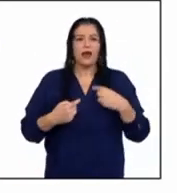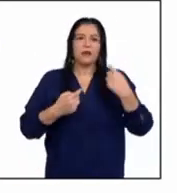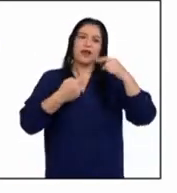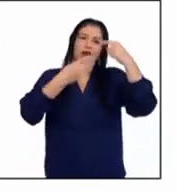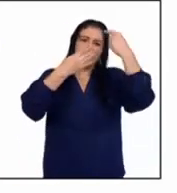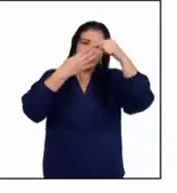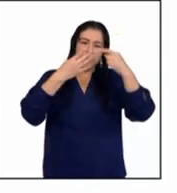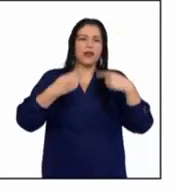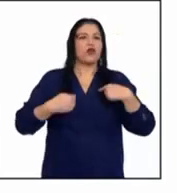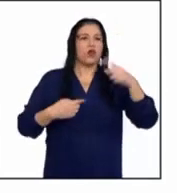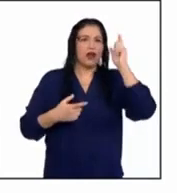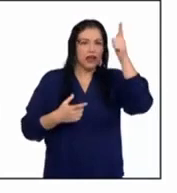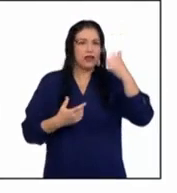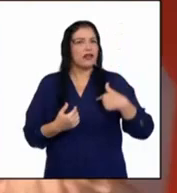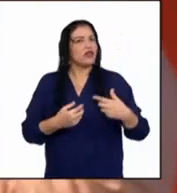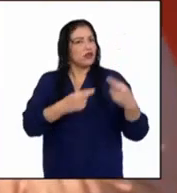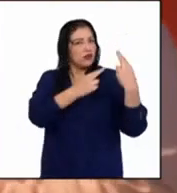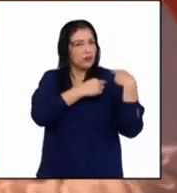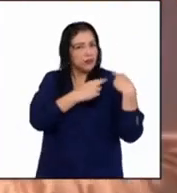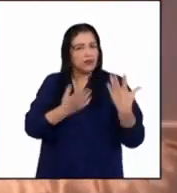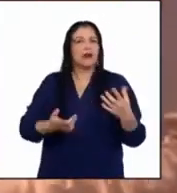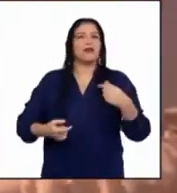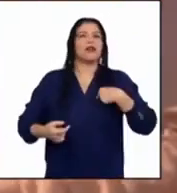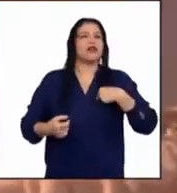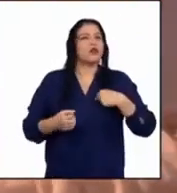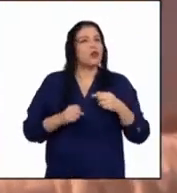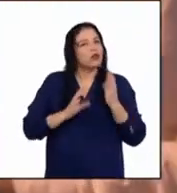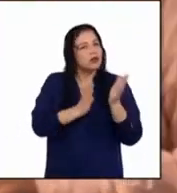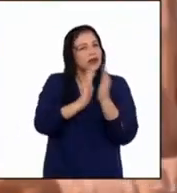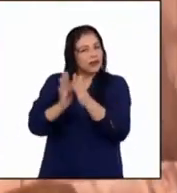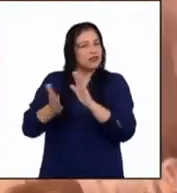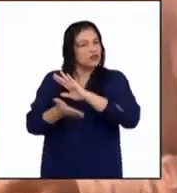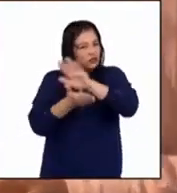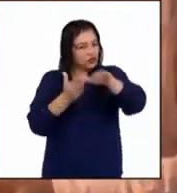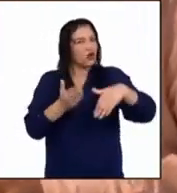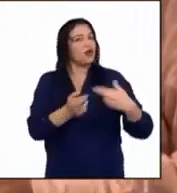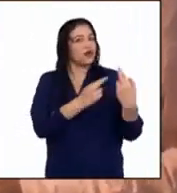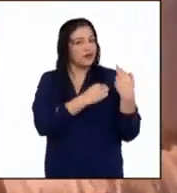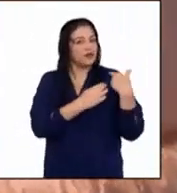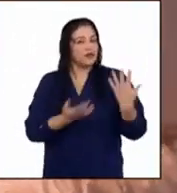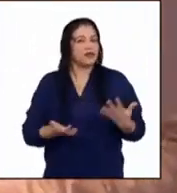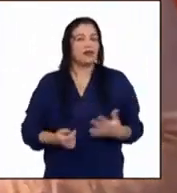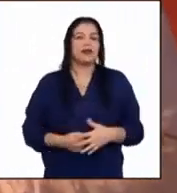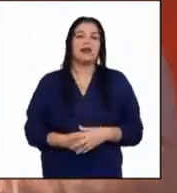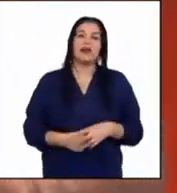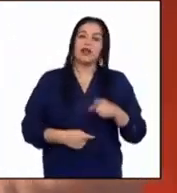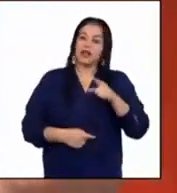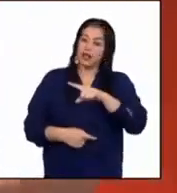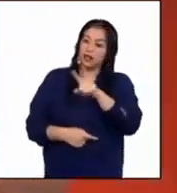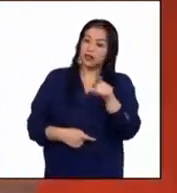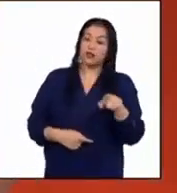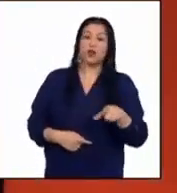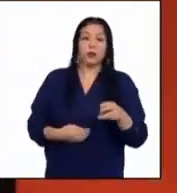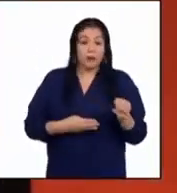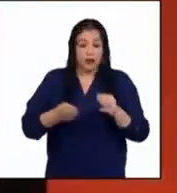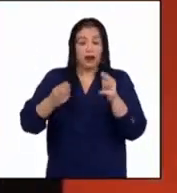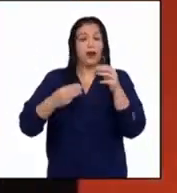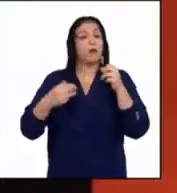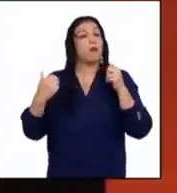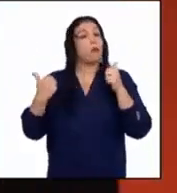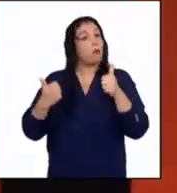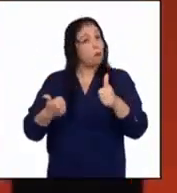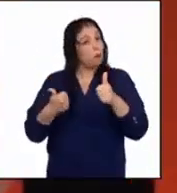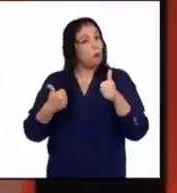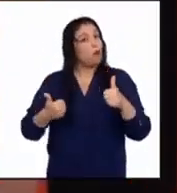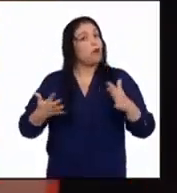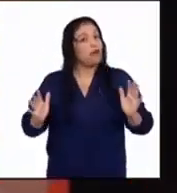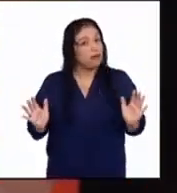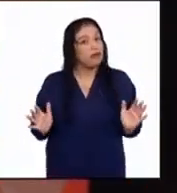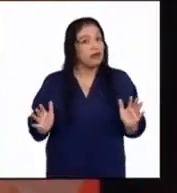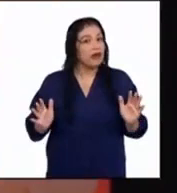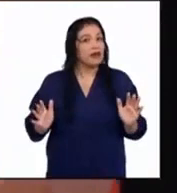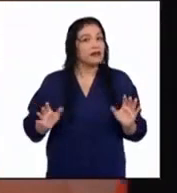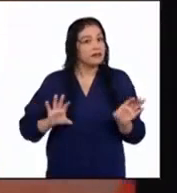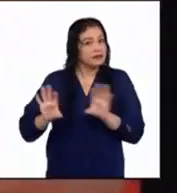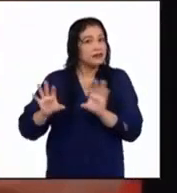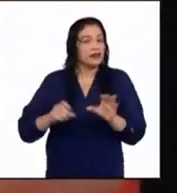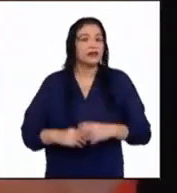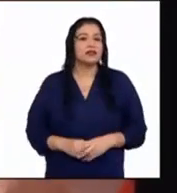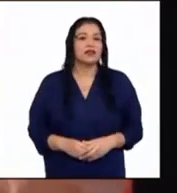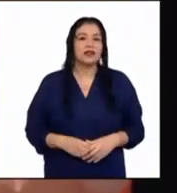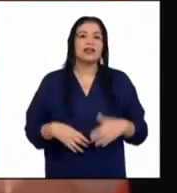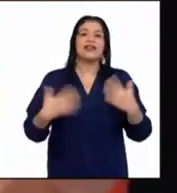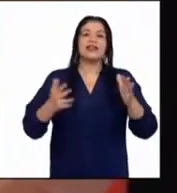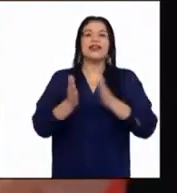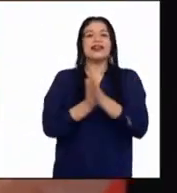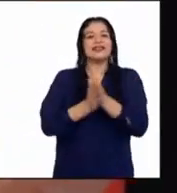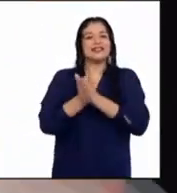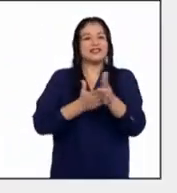porque se iban a hacer cargo de todo. Entonces, esto funcionó de la manera como esperábamos y ya